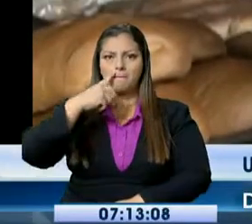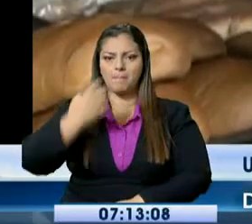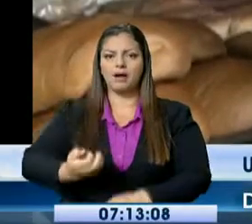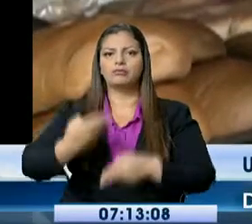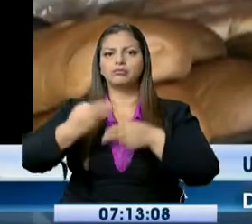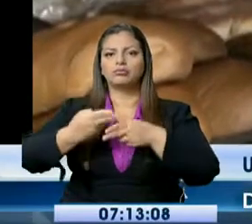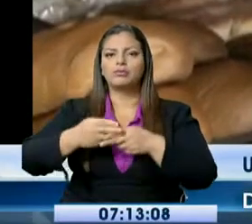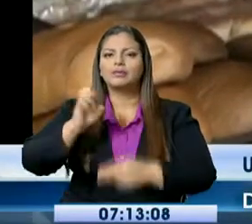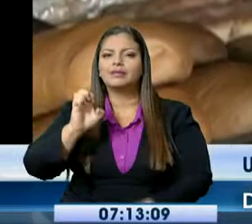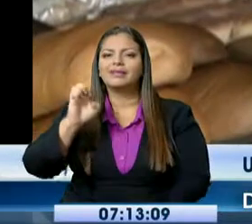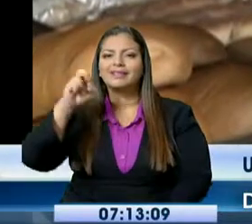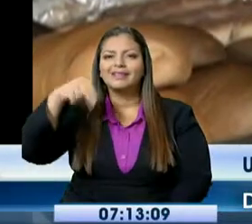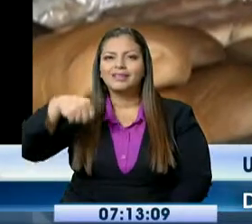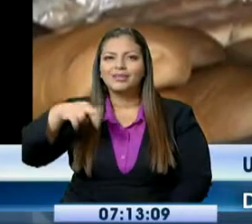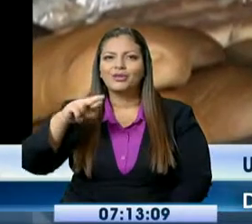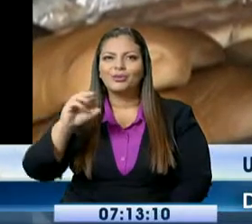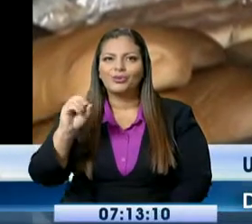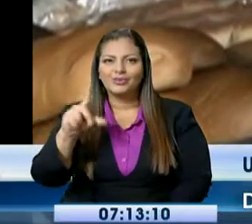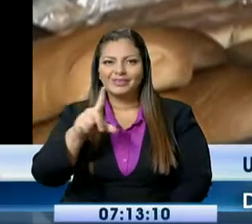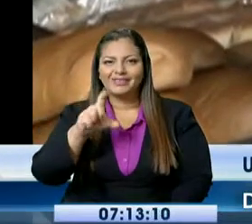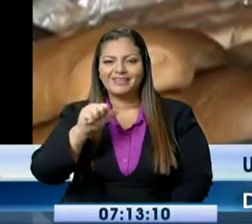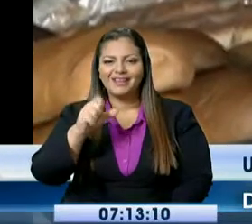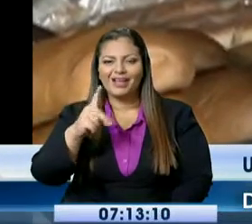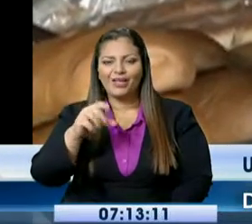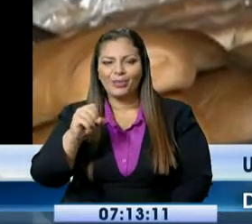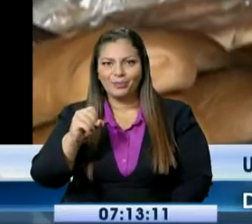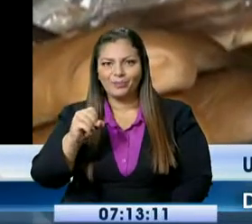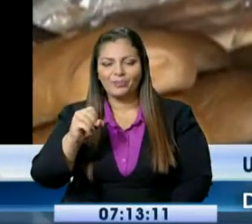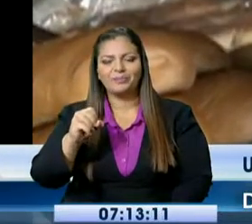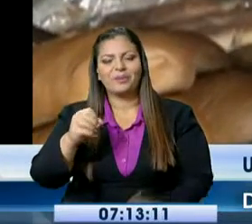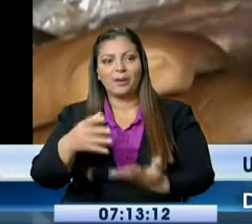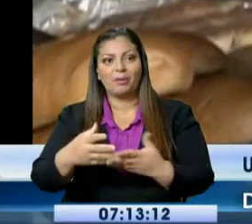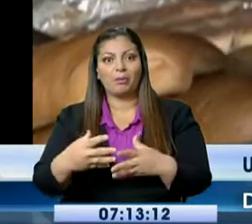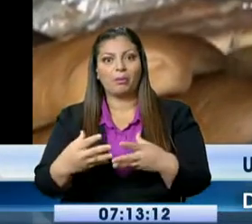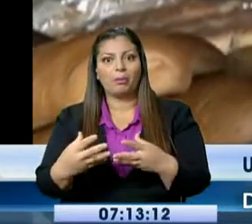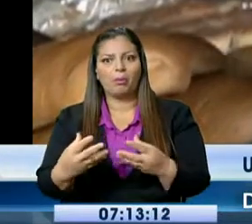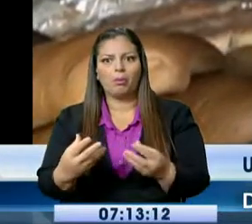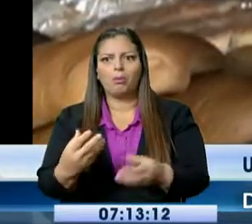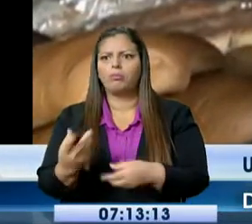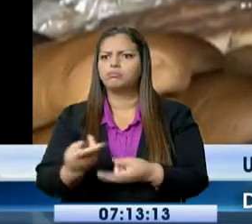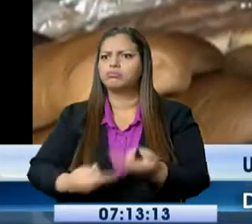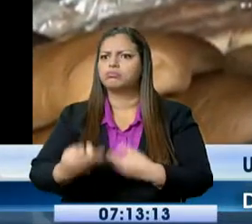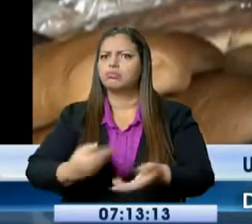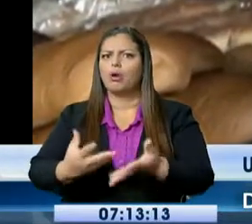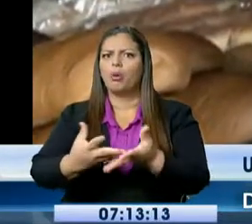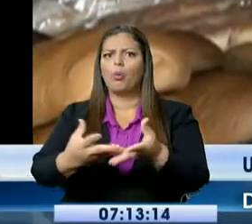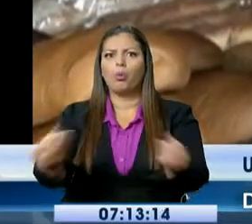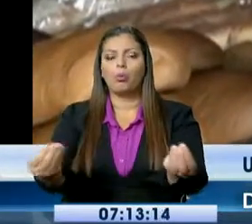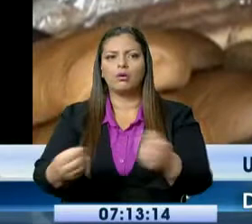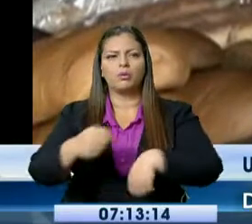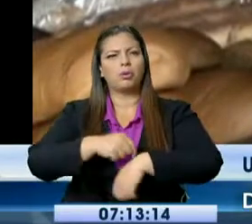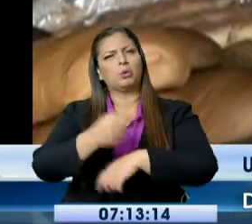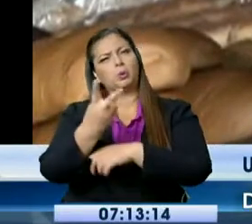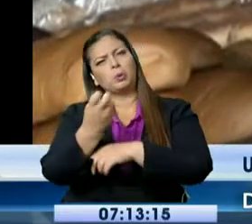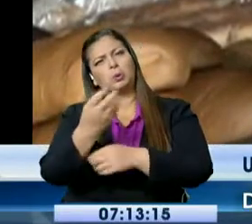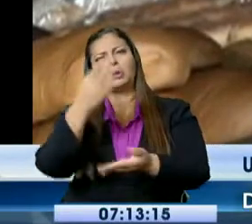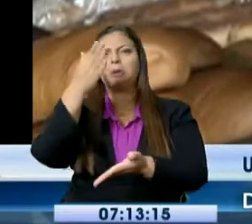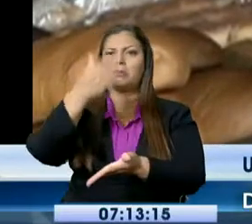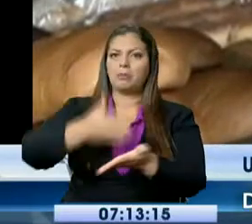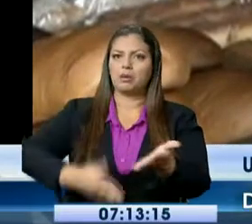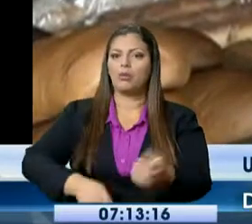11 y media moldes especiales. Y de ahí ya a partir de las 3 de la tarde, dulce,